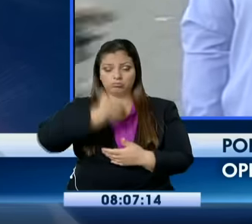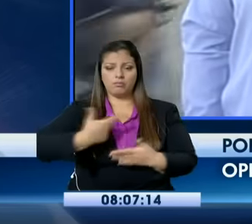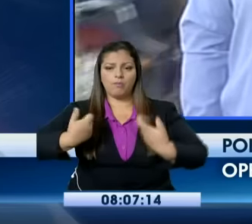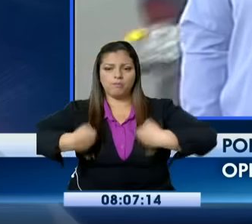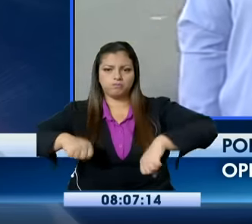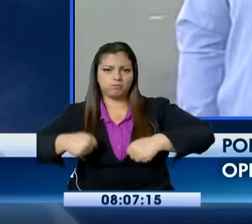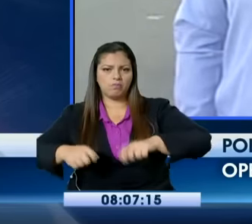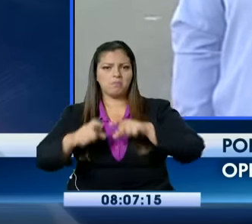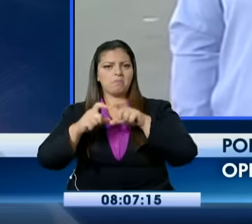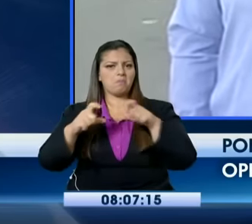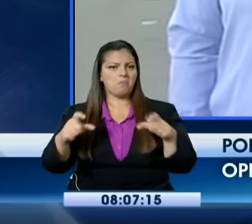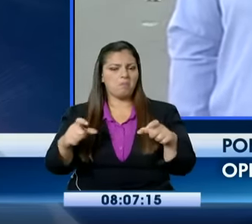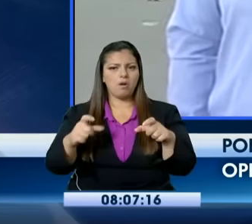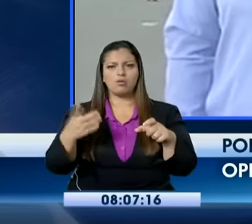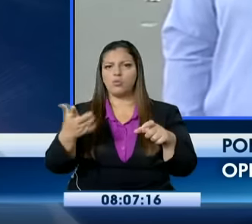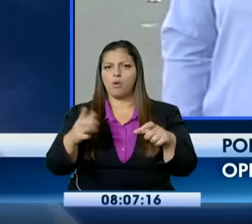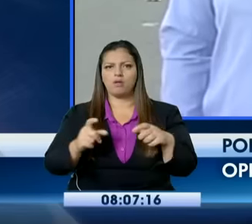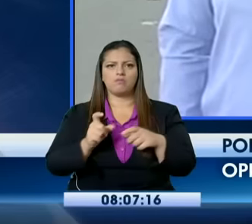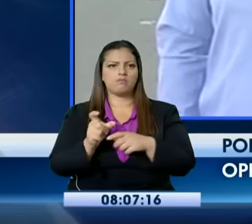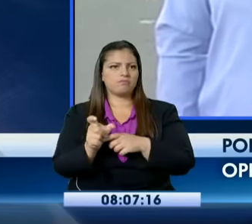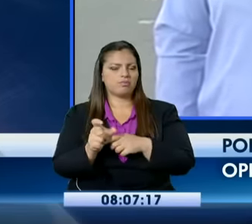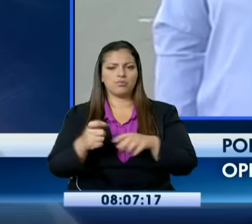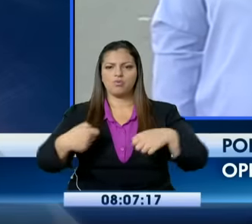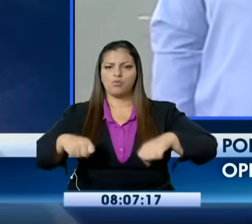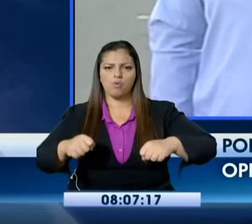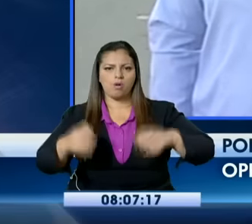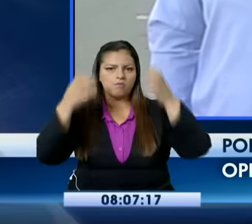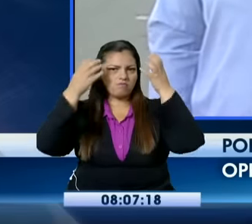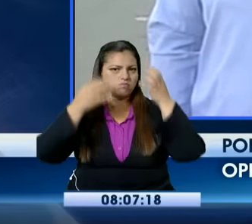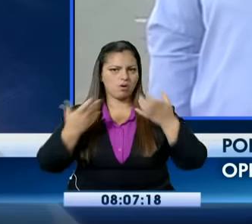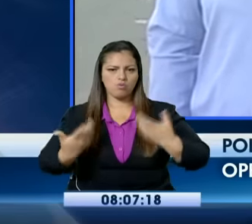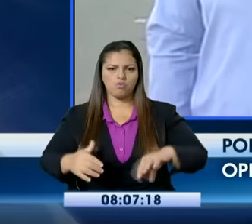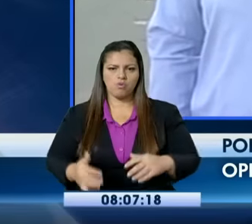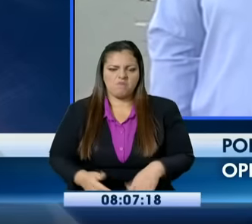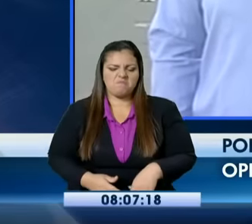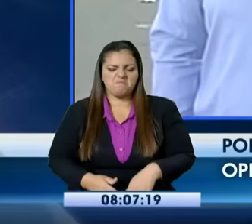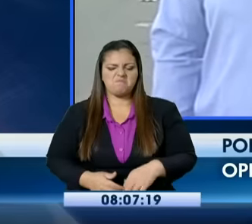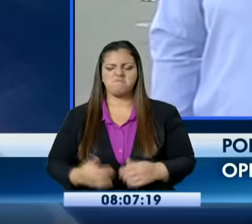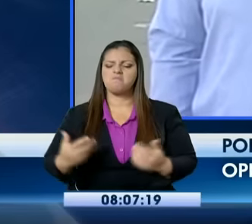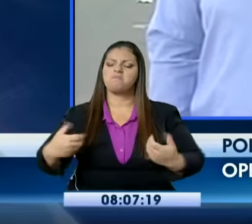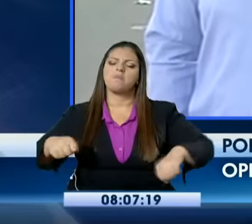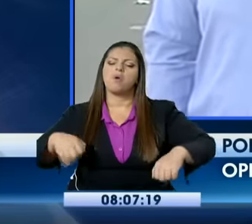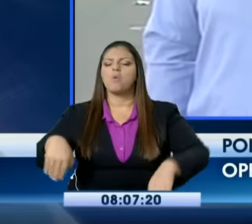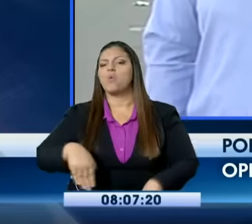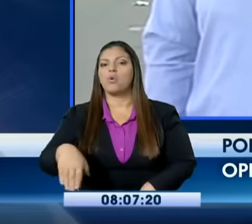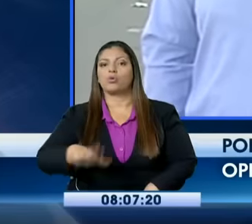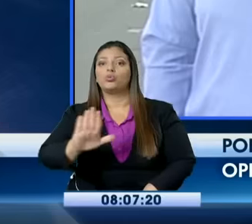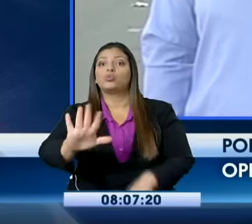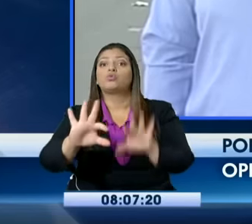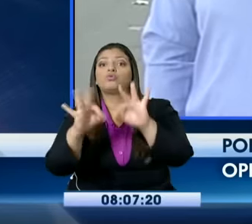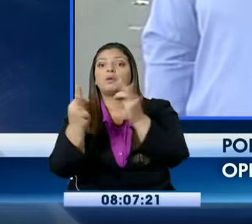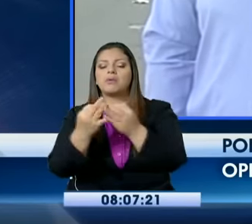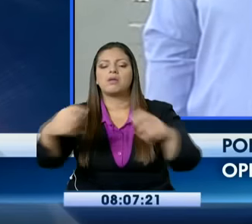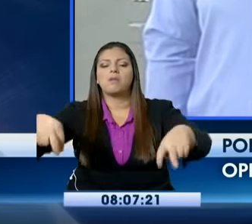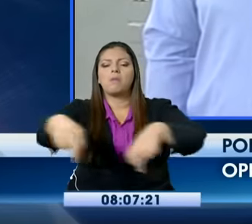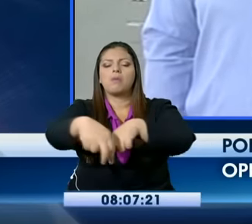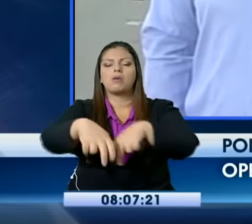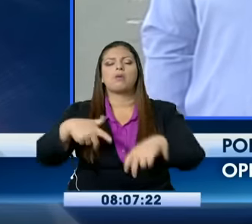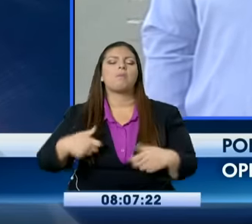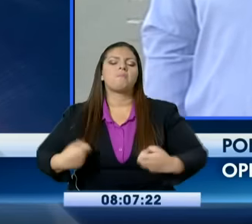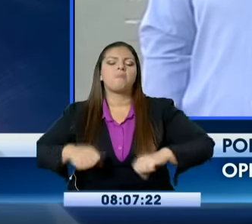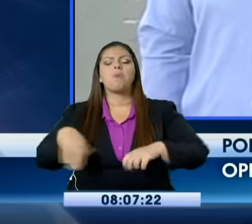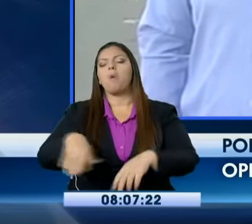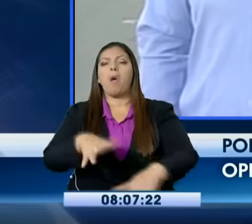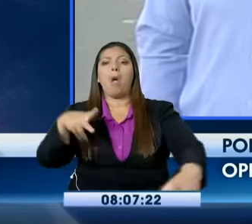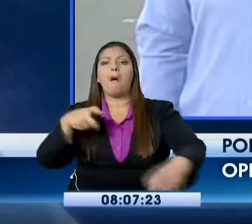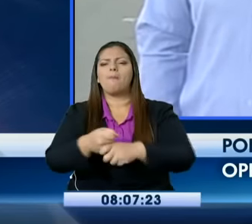ciudadano atropella a uno de sus familiares. Exacto. Lo que pasa ahí es... me gustaría saber cuál es su reacción. Todos debemos colaborar en los operativos. ¿Sabes cuál es la reacción